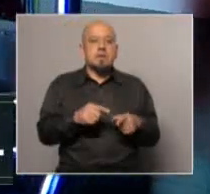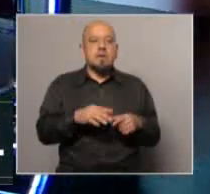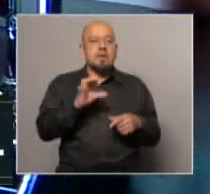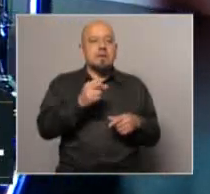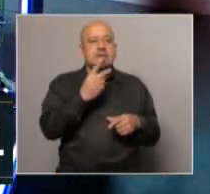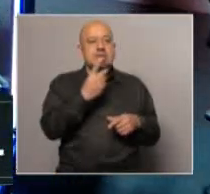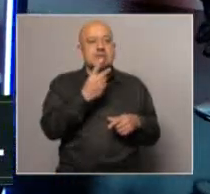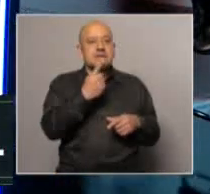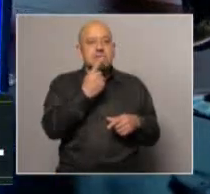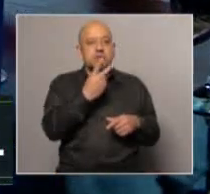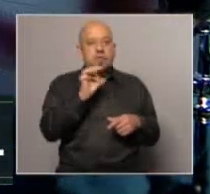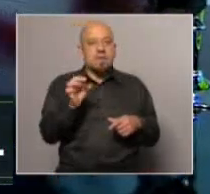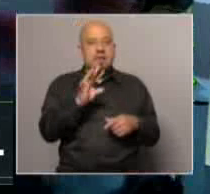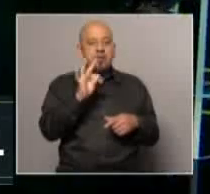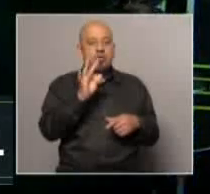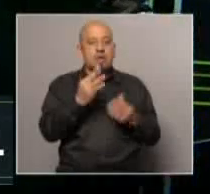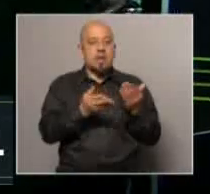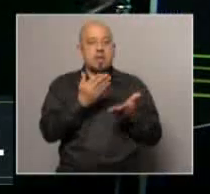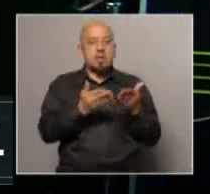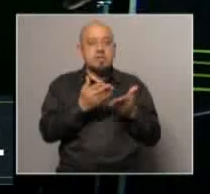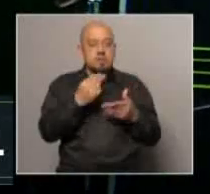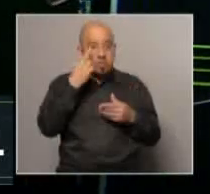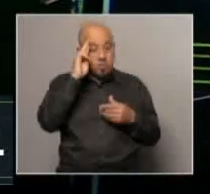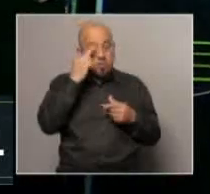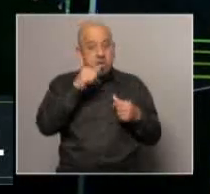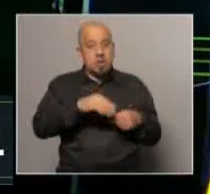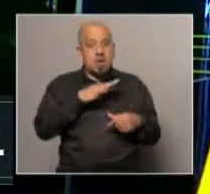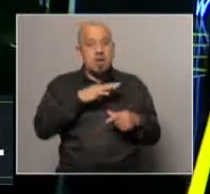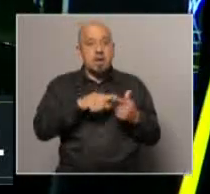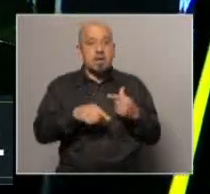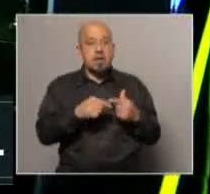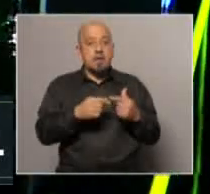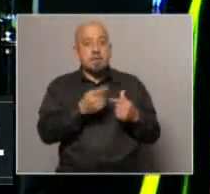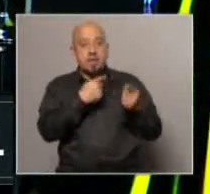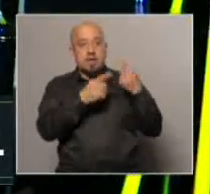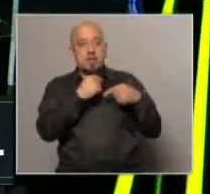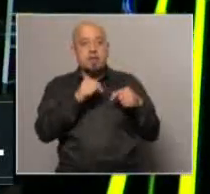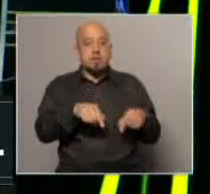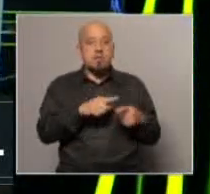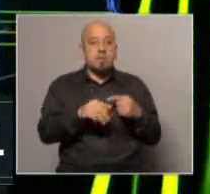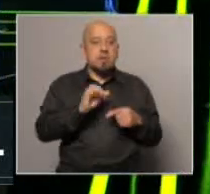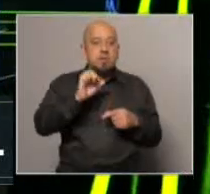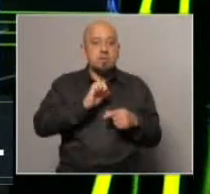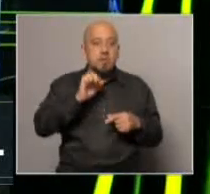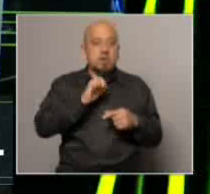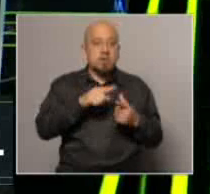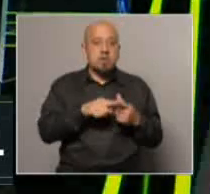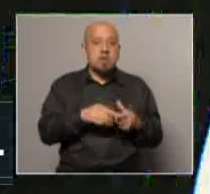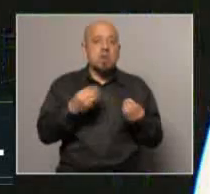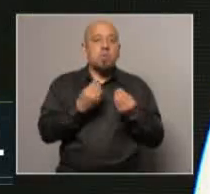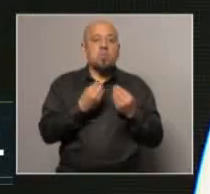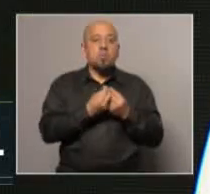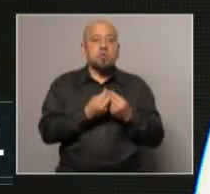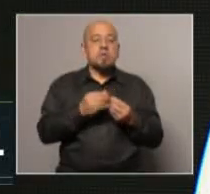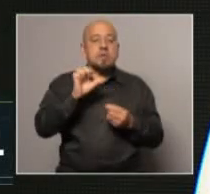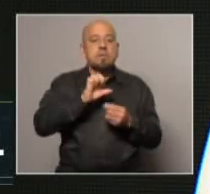de marihuana que había en Uruguay, que todavía hay la mayor parte de ellas, de cosechas pasadas. Eso para las empresas es un aire. Muchas empresas